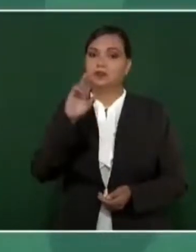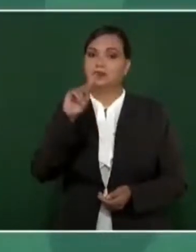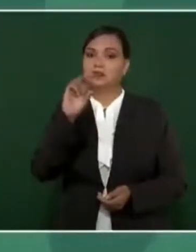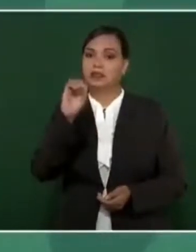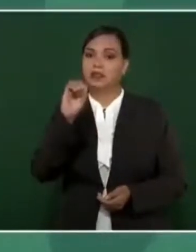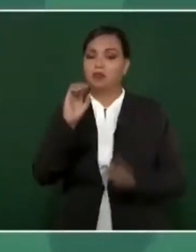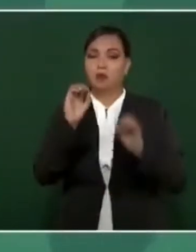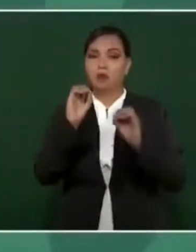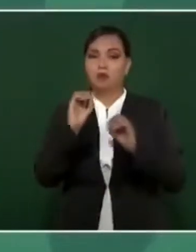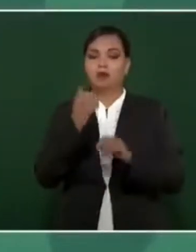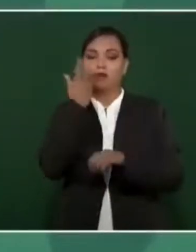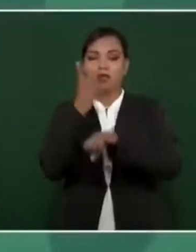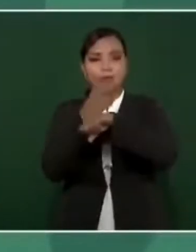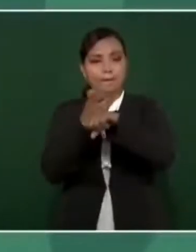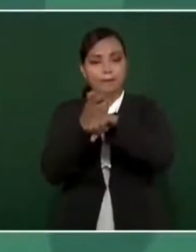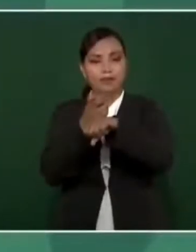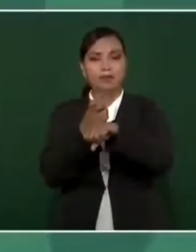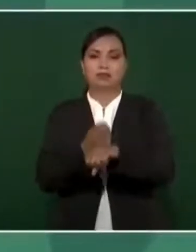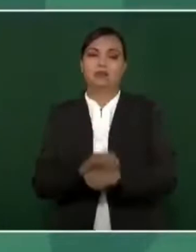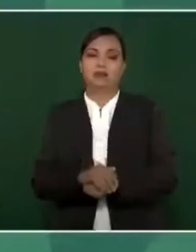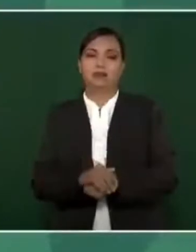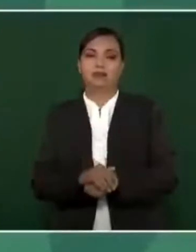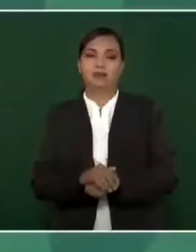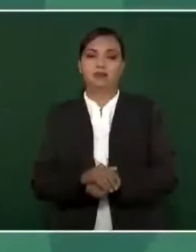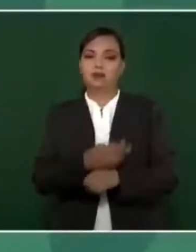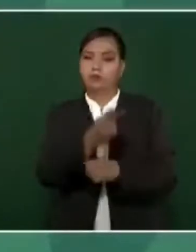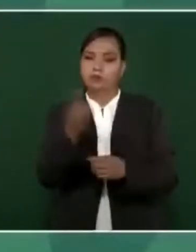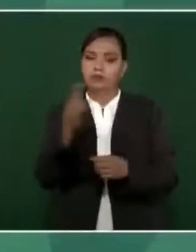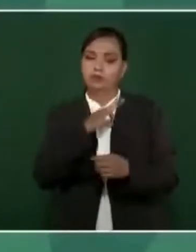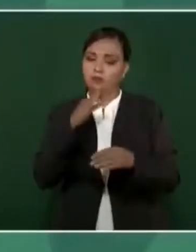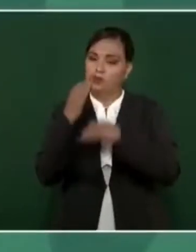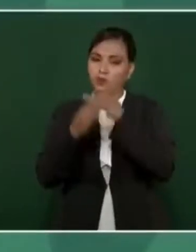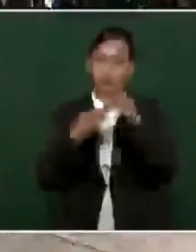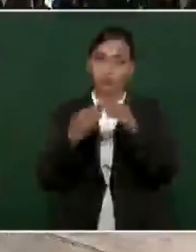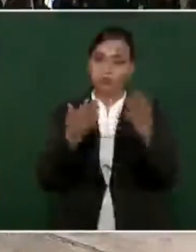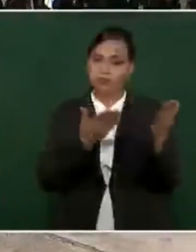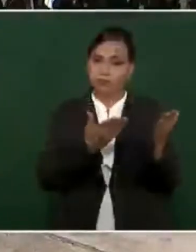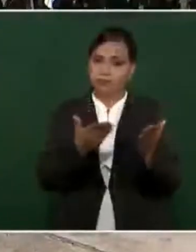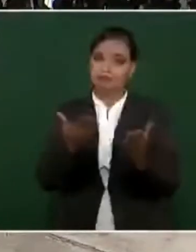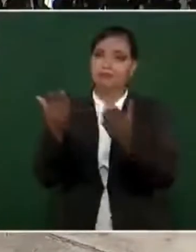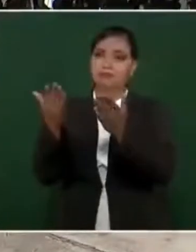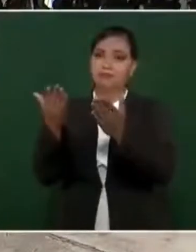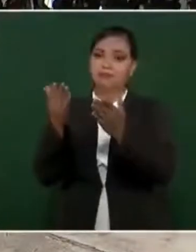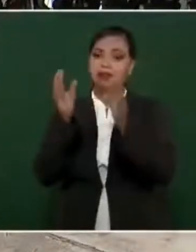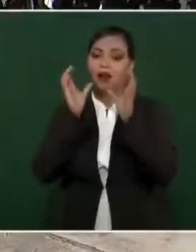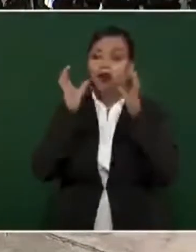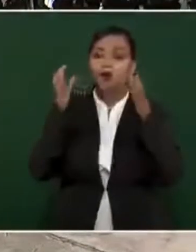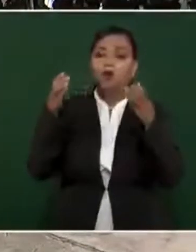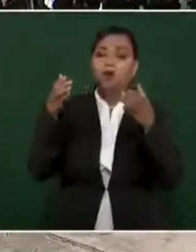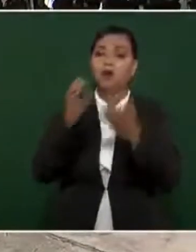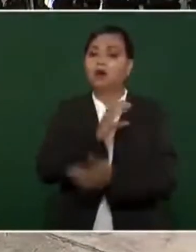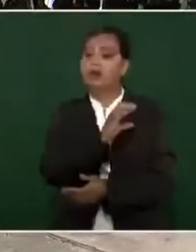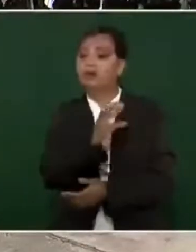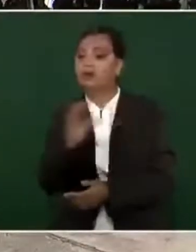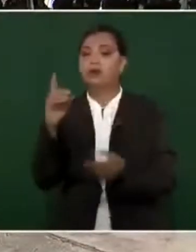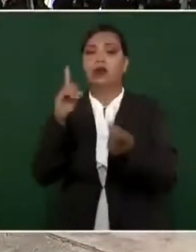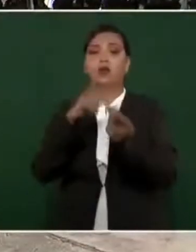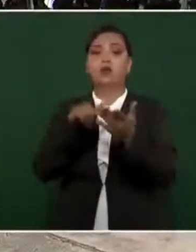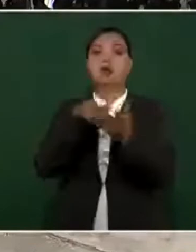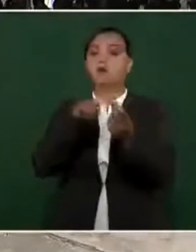vayan a la comunidad, al pueblo que quieran de Tamaulipas.